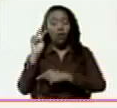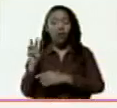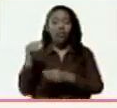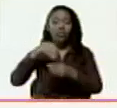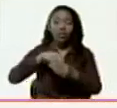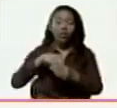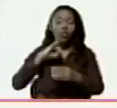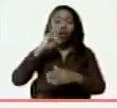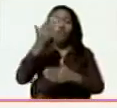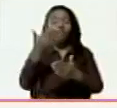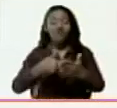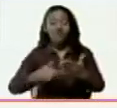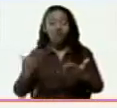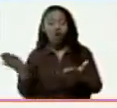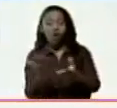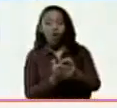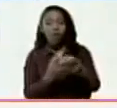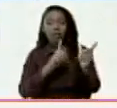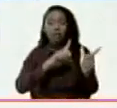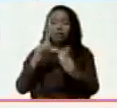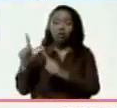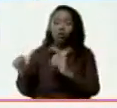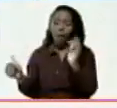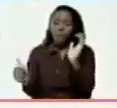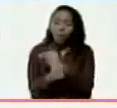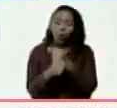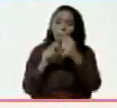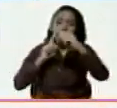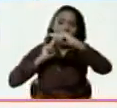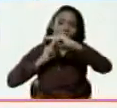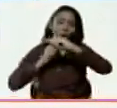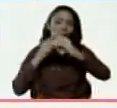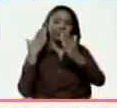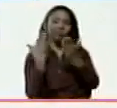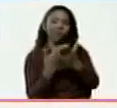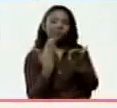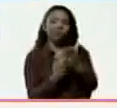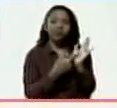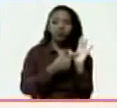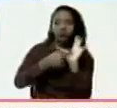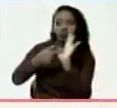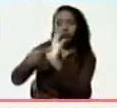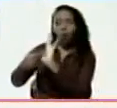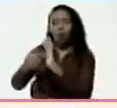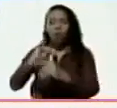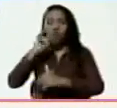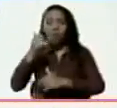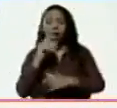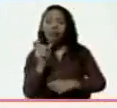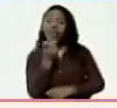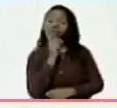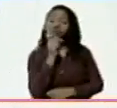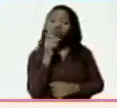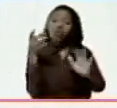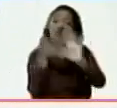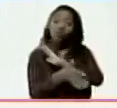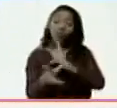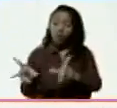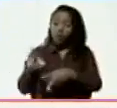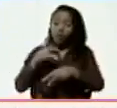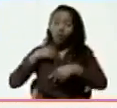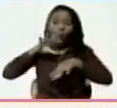relevantes que ya tenemos identificado y que serán presentados informes sobre las dificultades para adquisición de